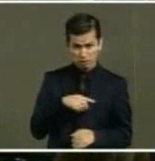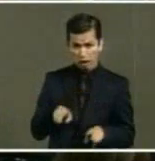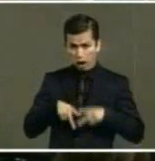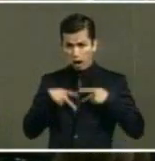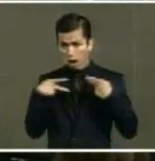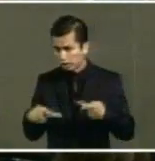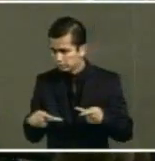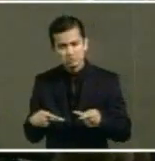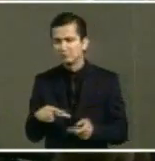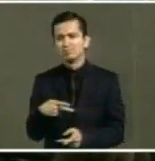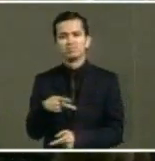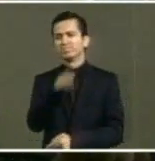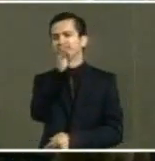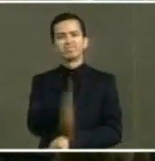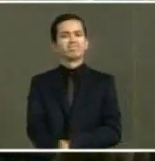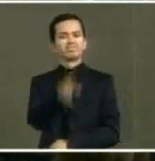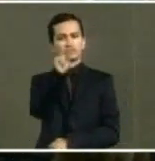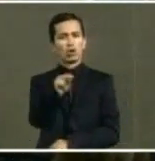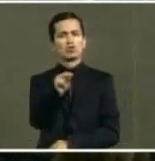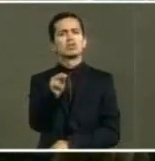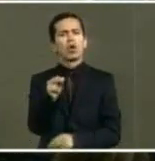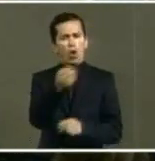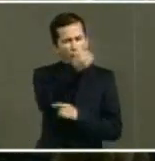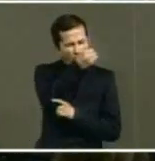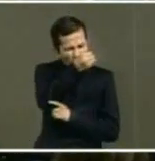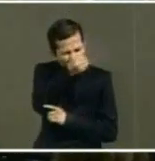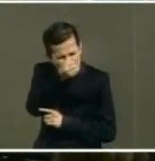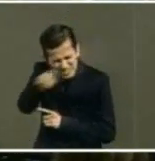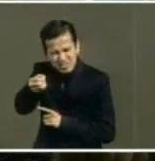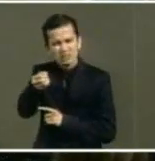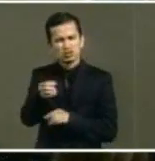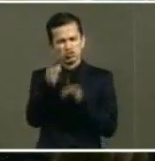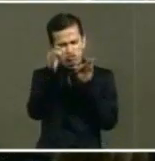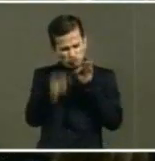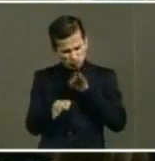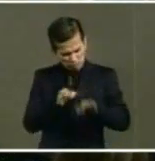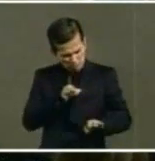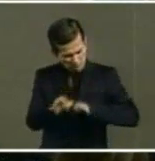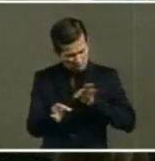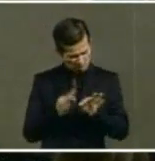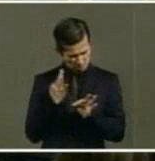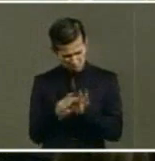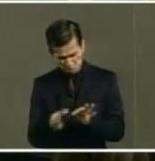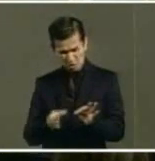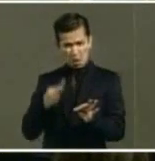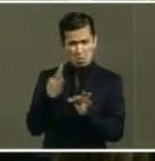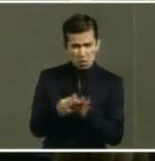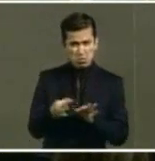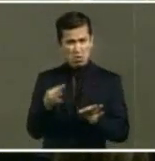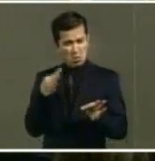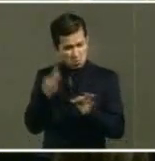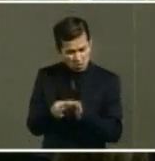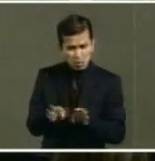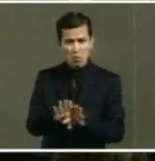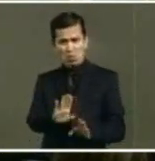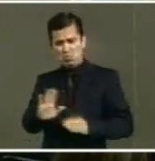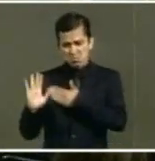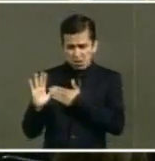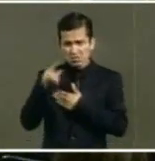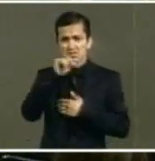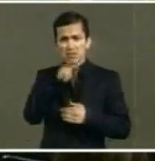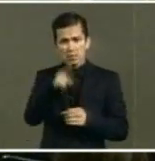Las capacidades, la organización, la disciplina, la lealtad, el armamento de nuestras fuerzas del